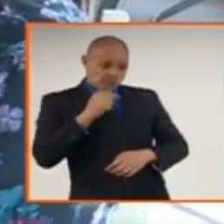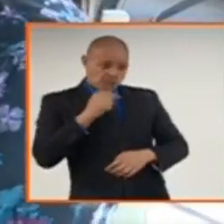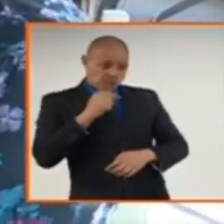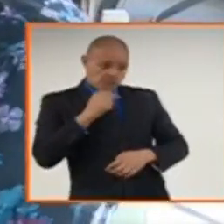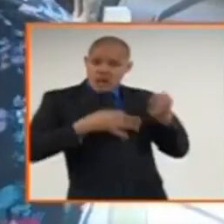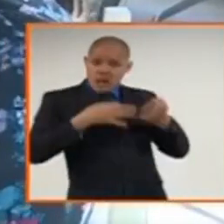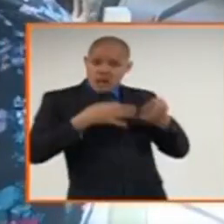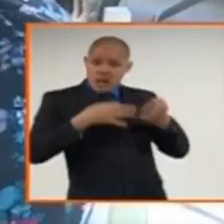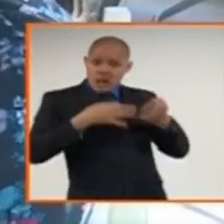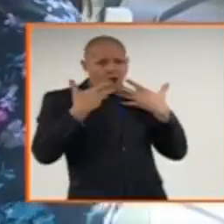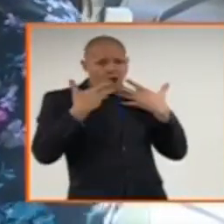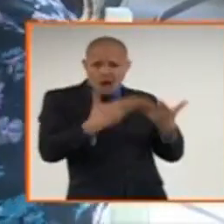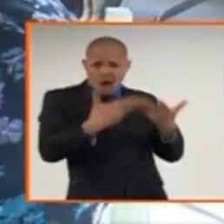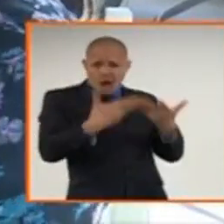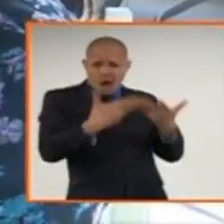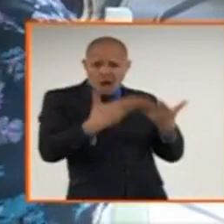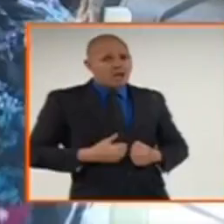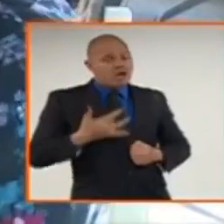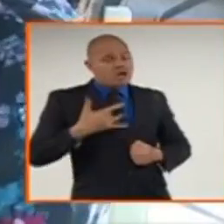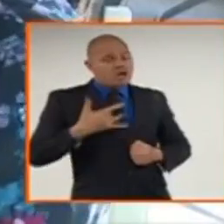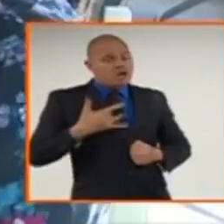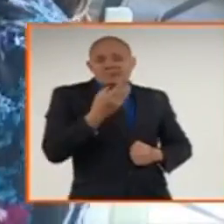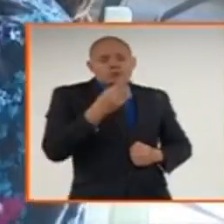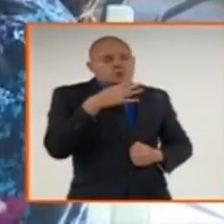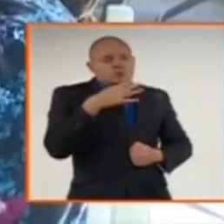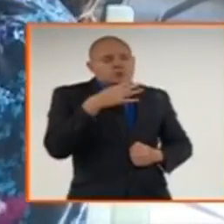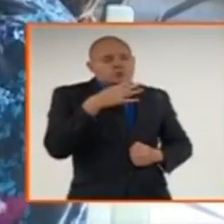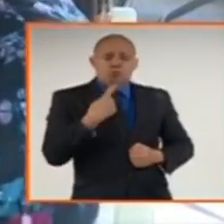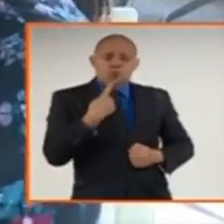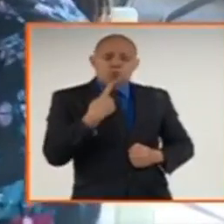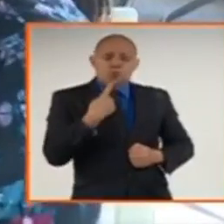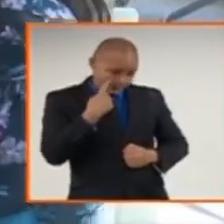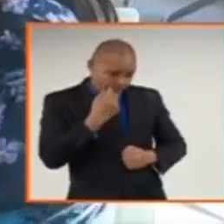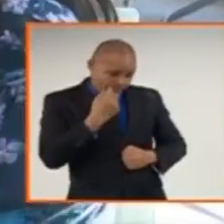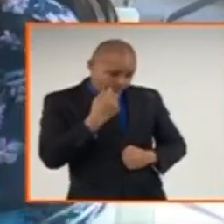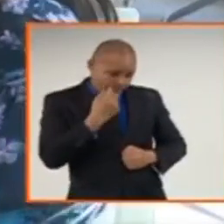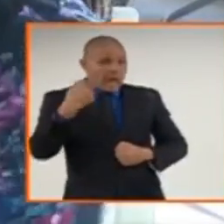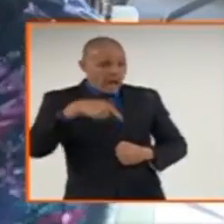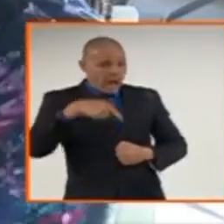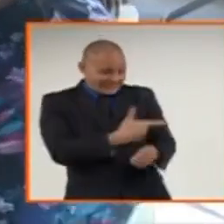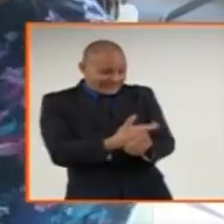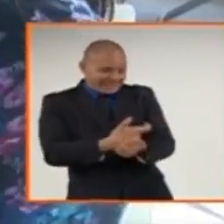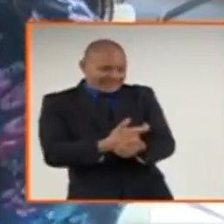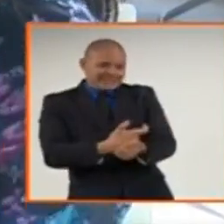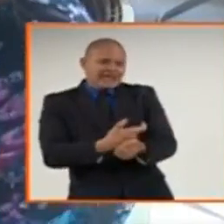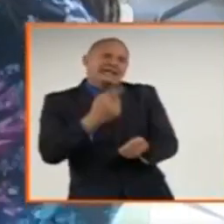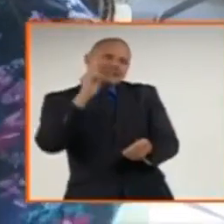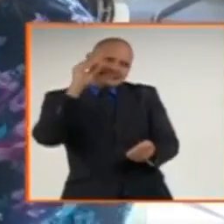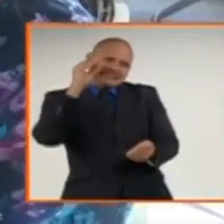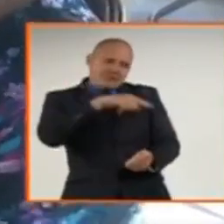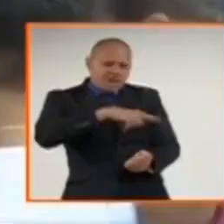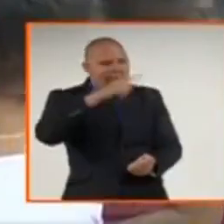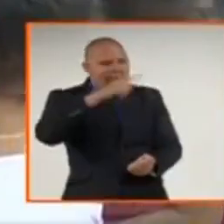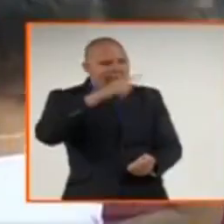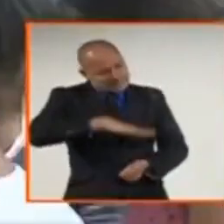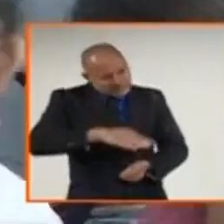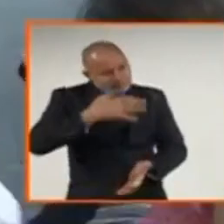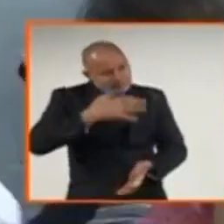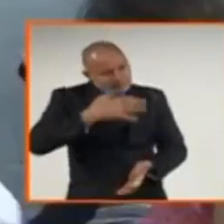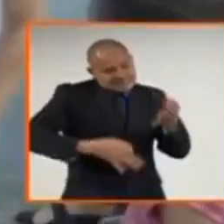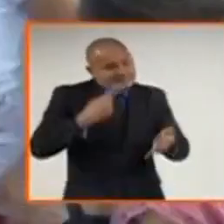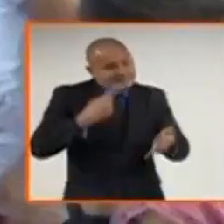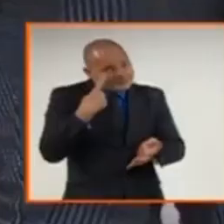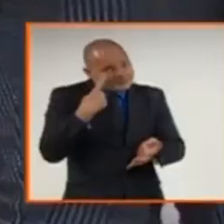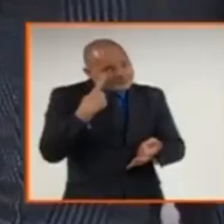le expliqué que hay que sacarle sangre. Claro, es pequeña, yo le digo que el bichito es para que el bichito se vaya, para que todos los niños vuelvan a